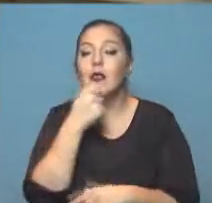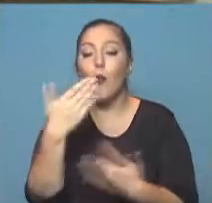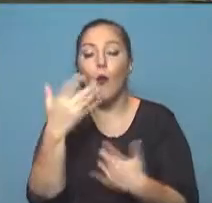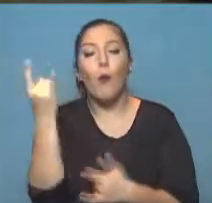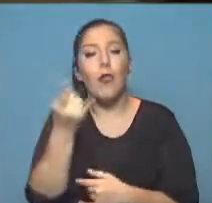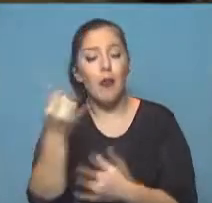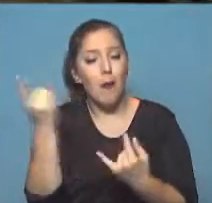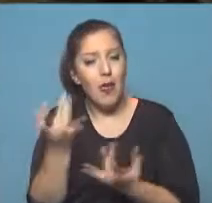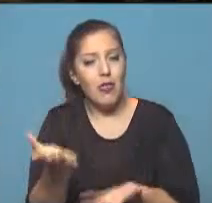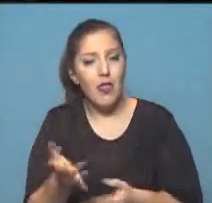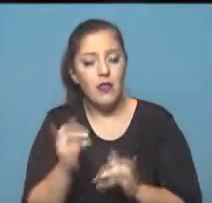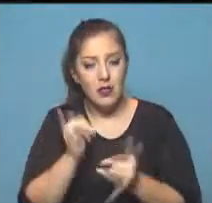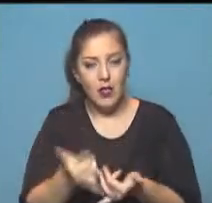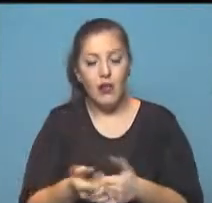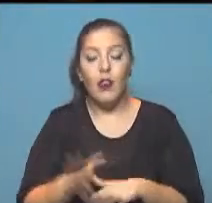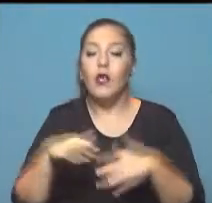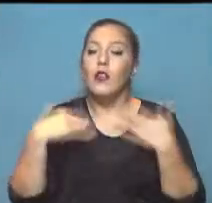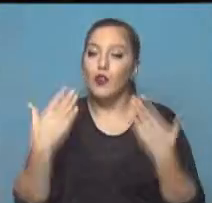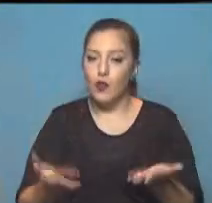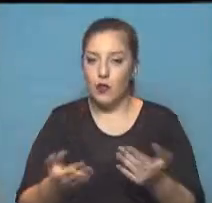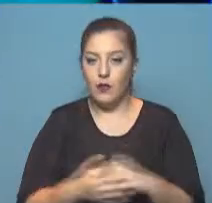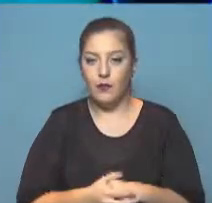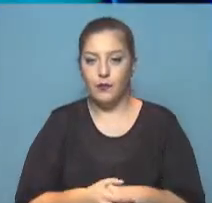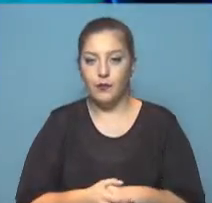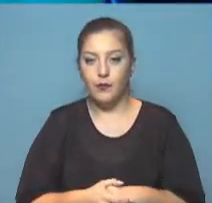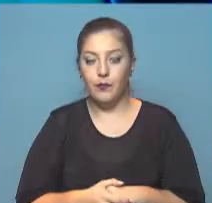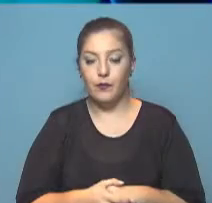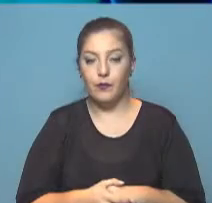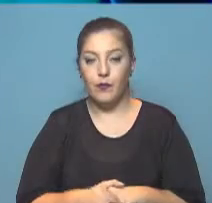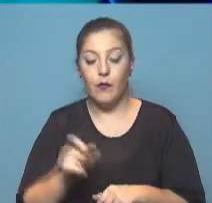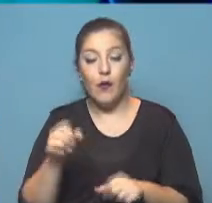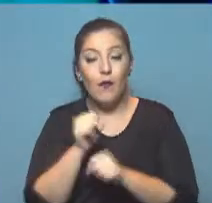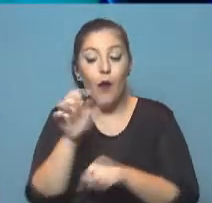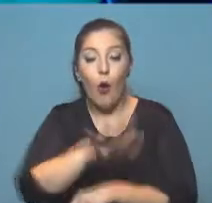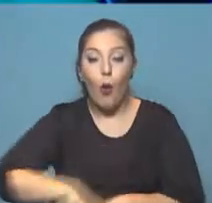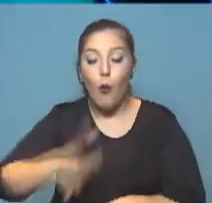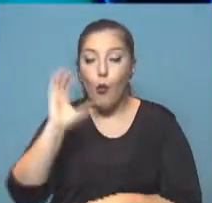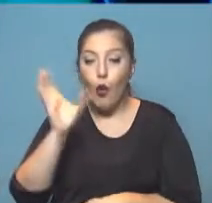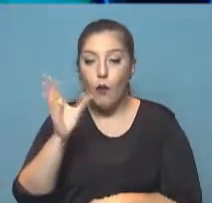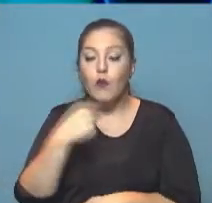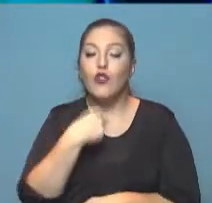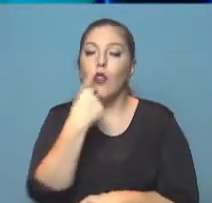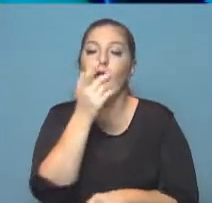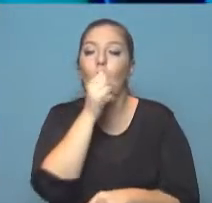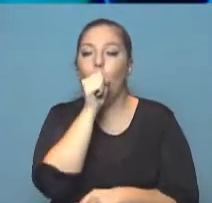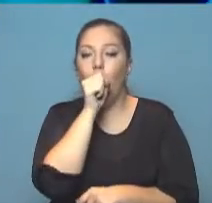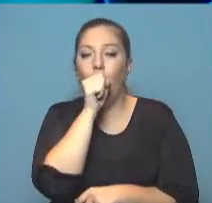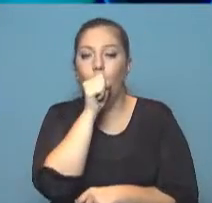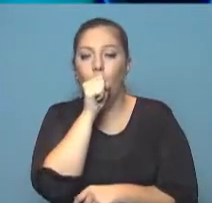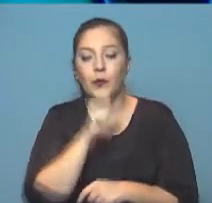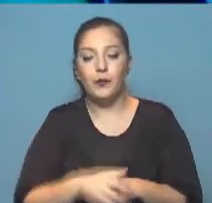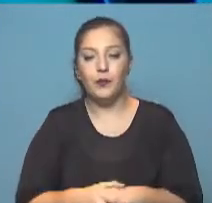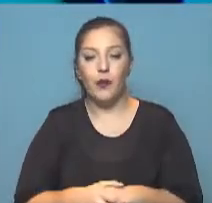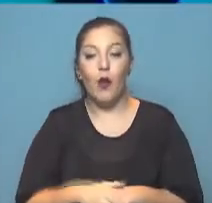mientan. Entonces, ¿es eso? ¿Tiene un impacto en Colombia? Yo diría mínimo en la élite,